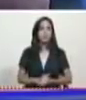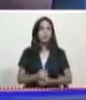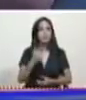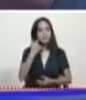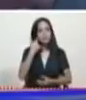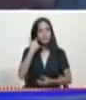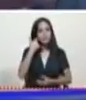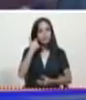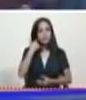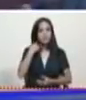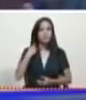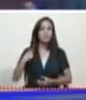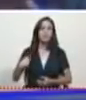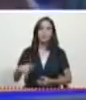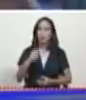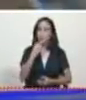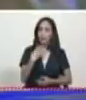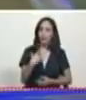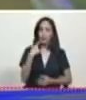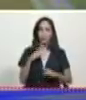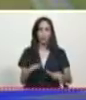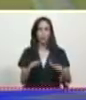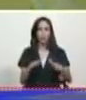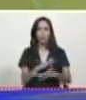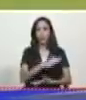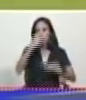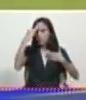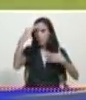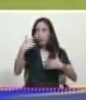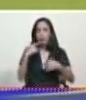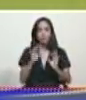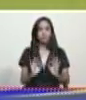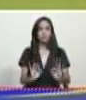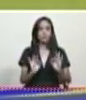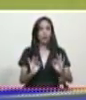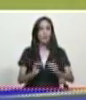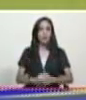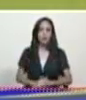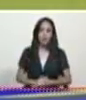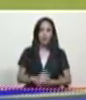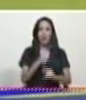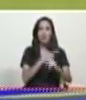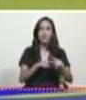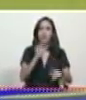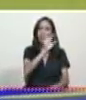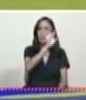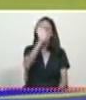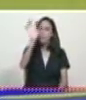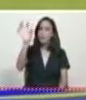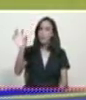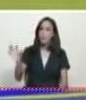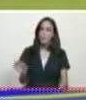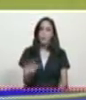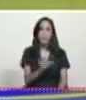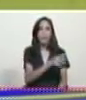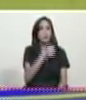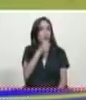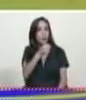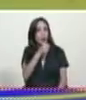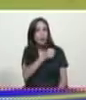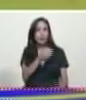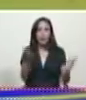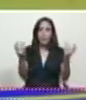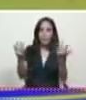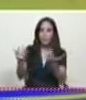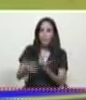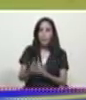este evento. Saludo especial a los corresponsales extranjeros que vienen de diversos medios de